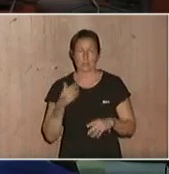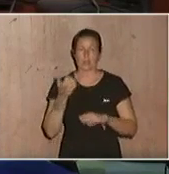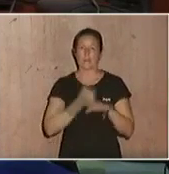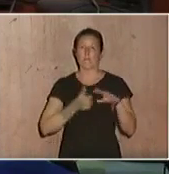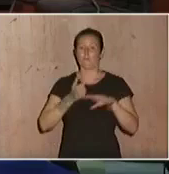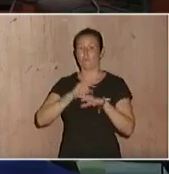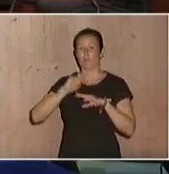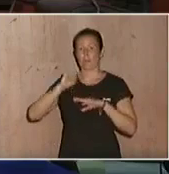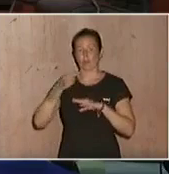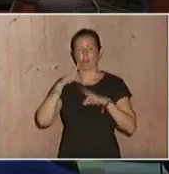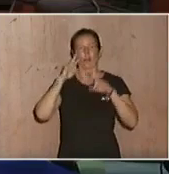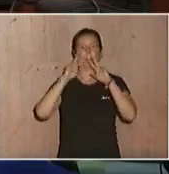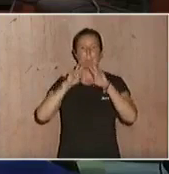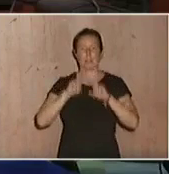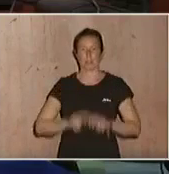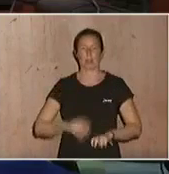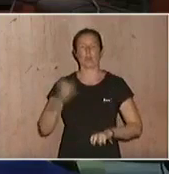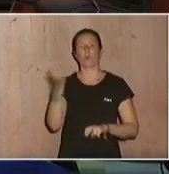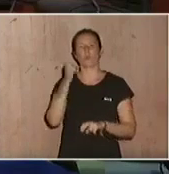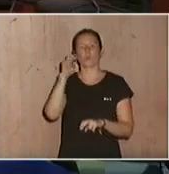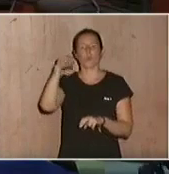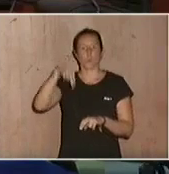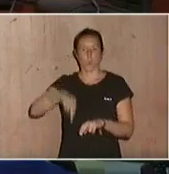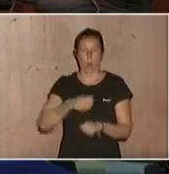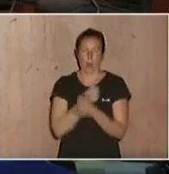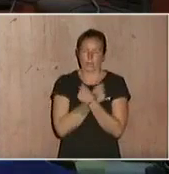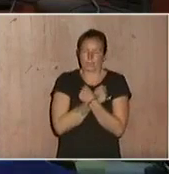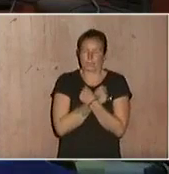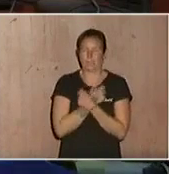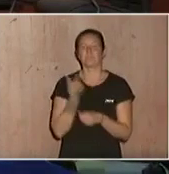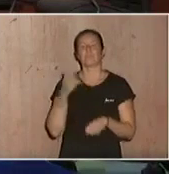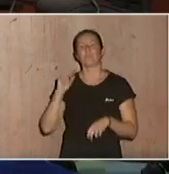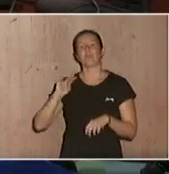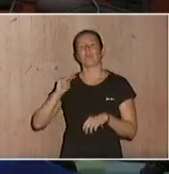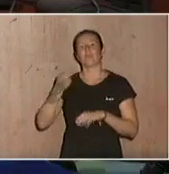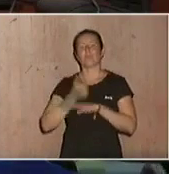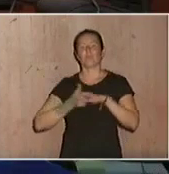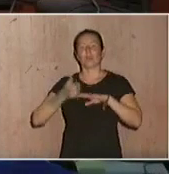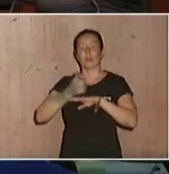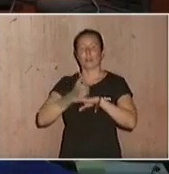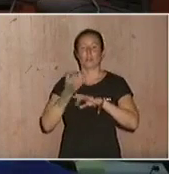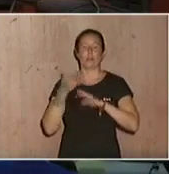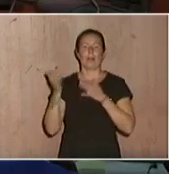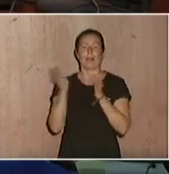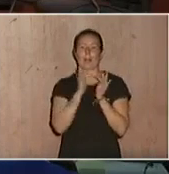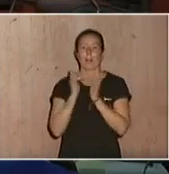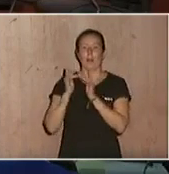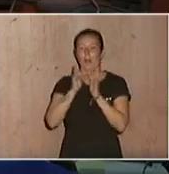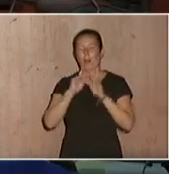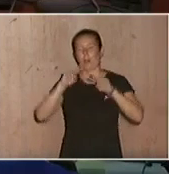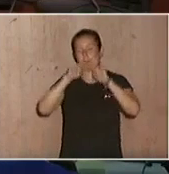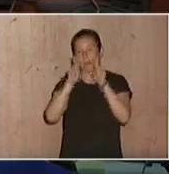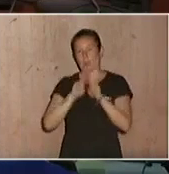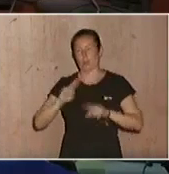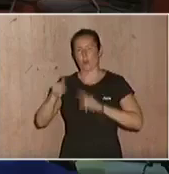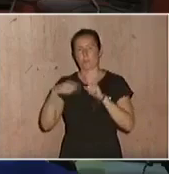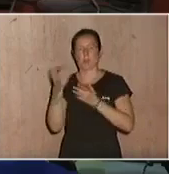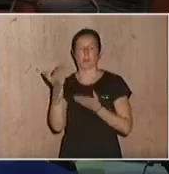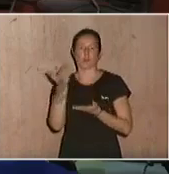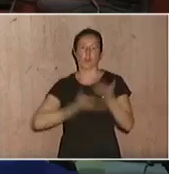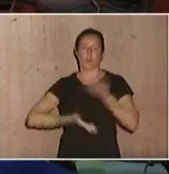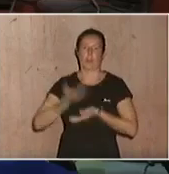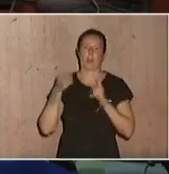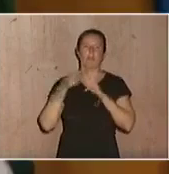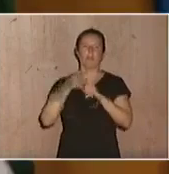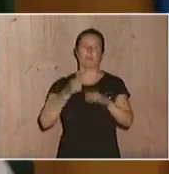de investigación, querido Juan, señora vicerrectora de Relaciones Internacionales y Cooperación para el Desarrollo, querida